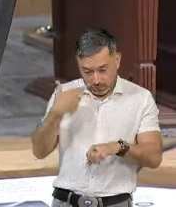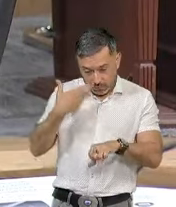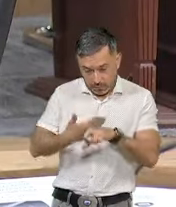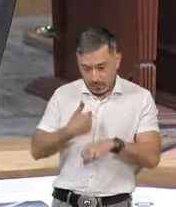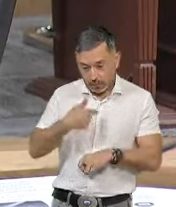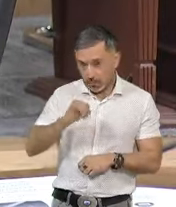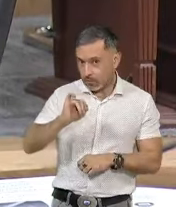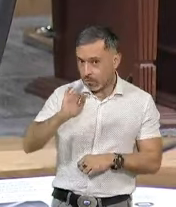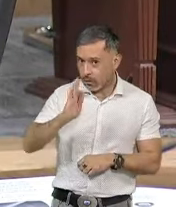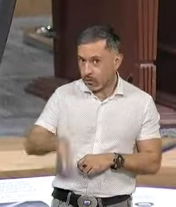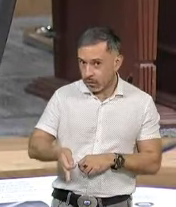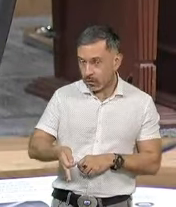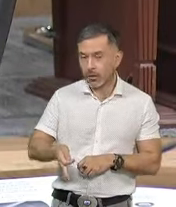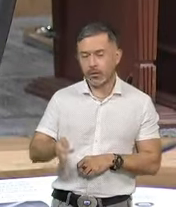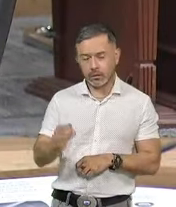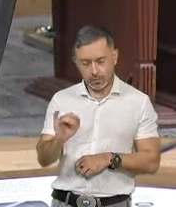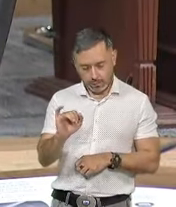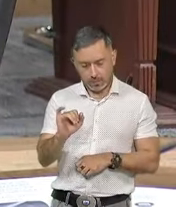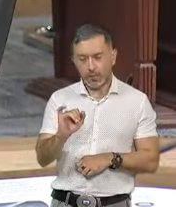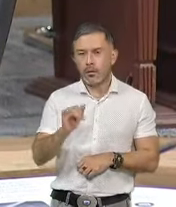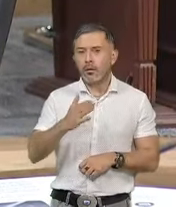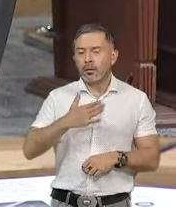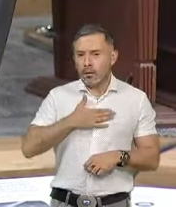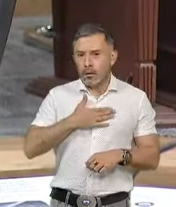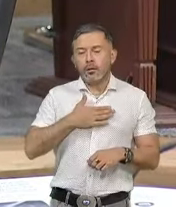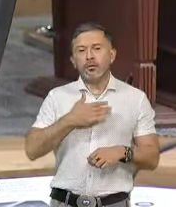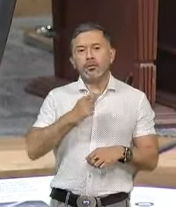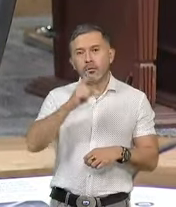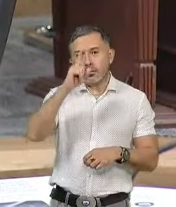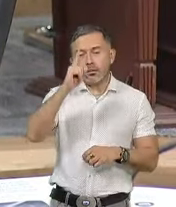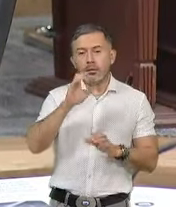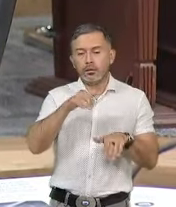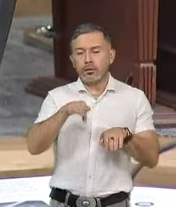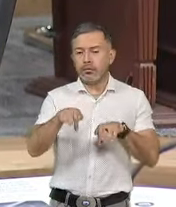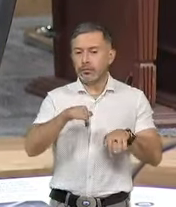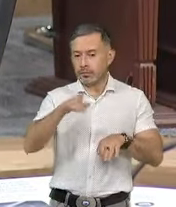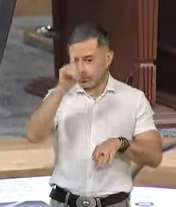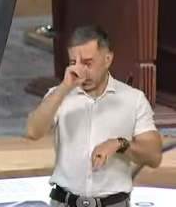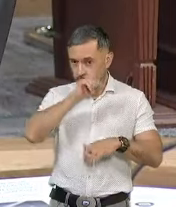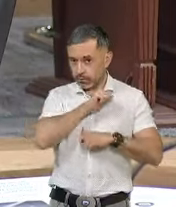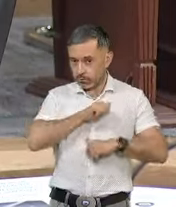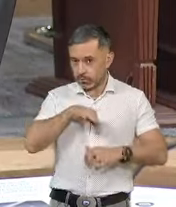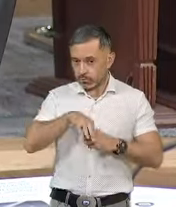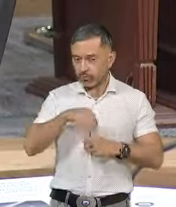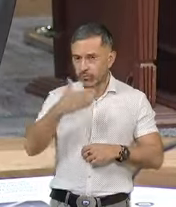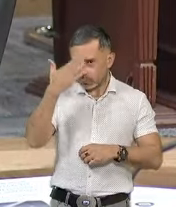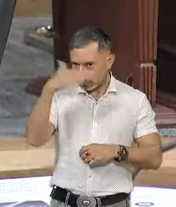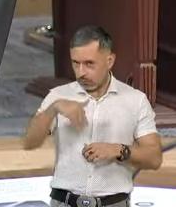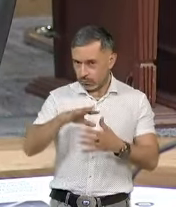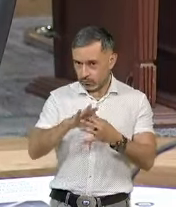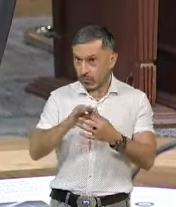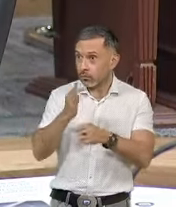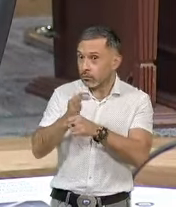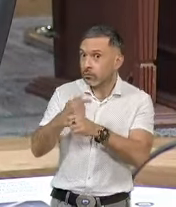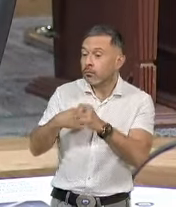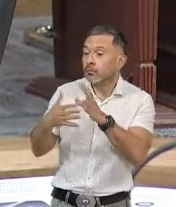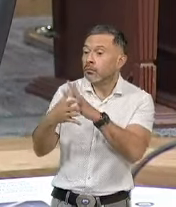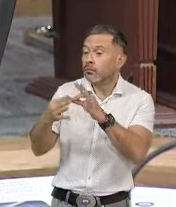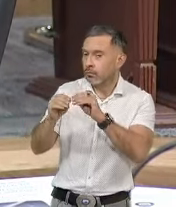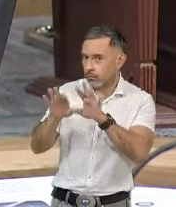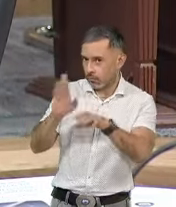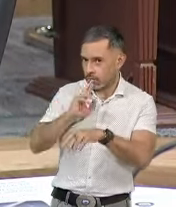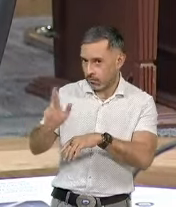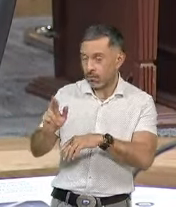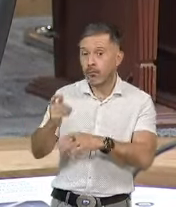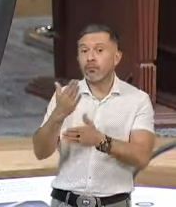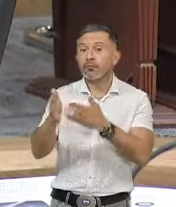clara en las atribuciones y las responsabilidades que tengo como funcionaria electoral ahorita voy a decir lo que yo dije también dijo que